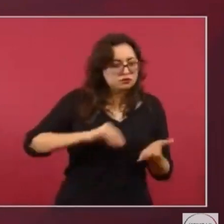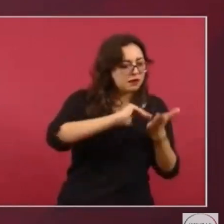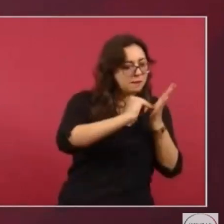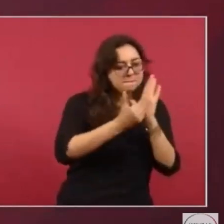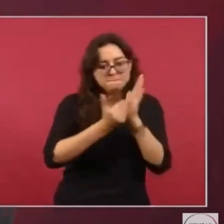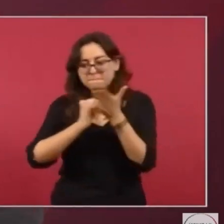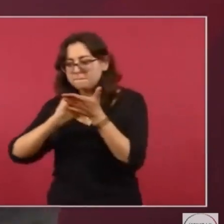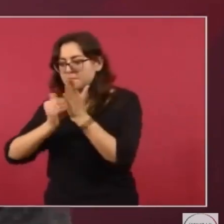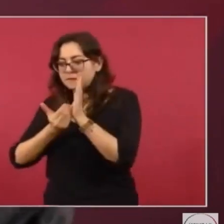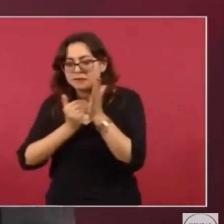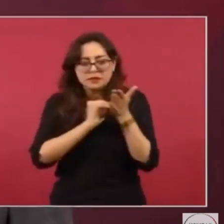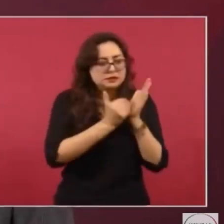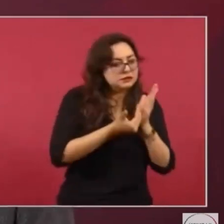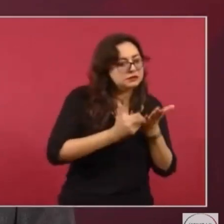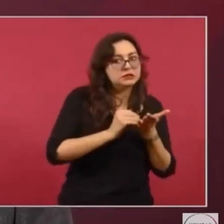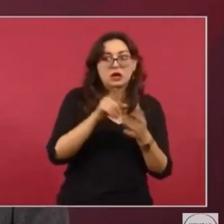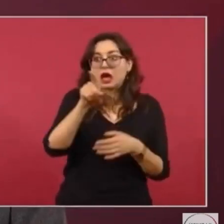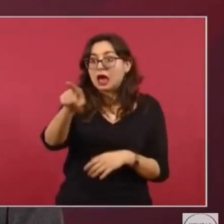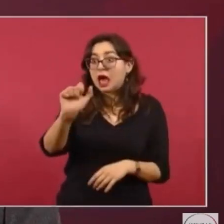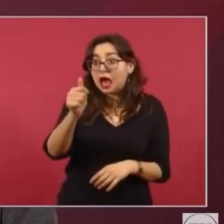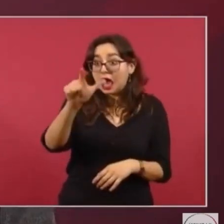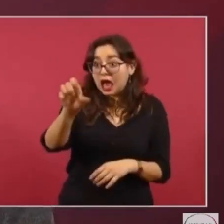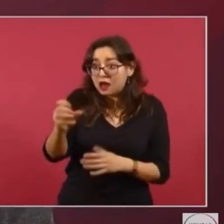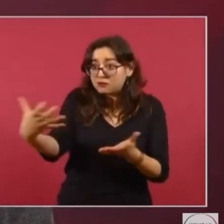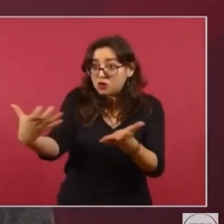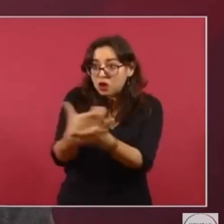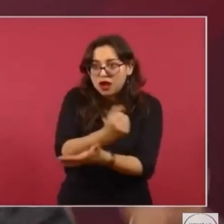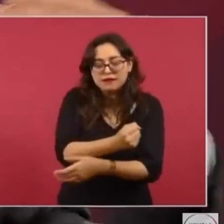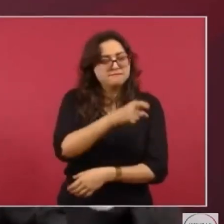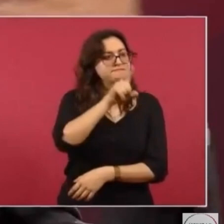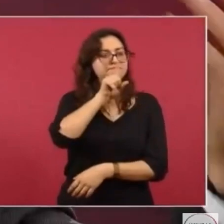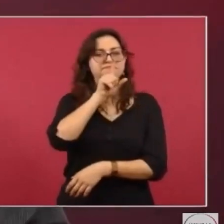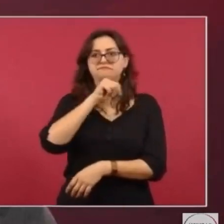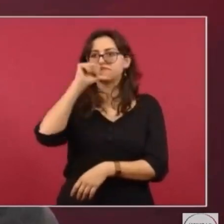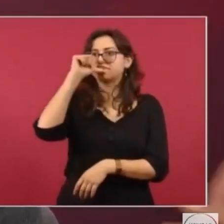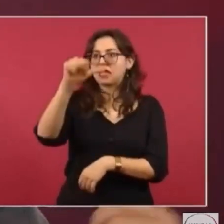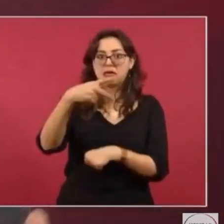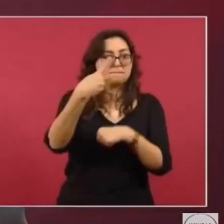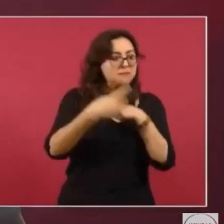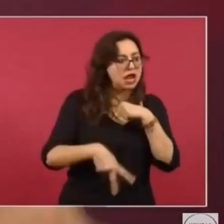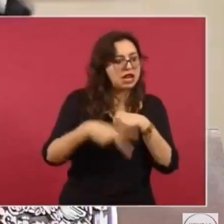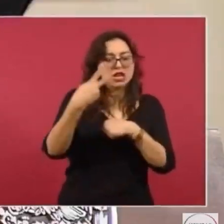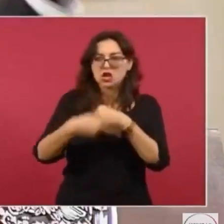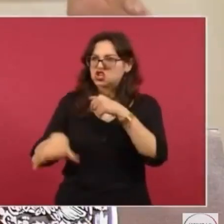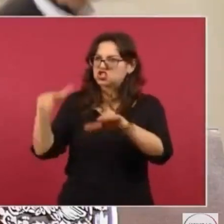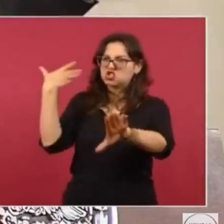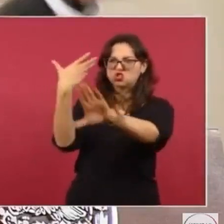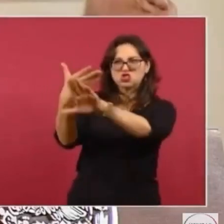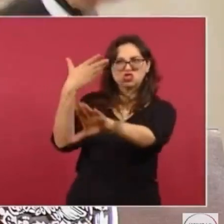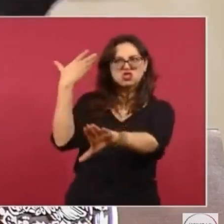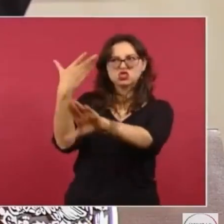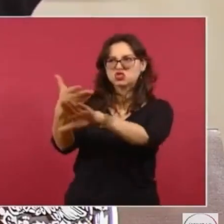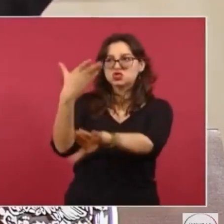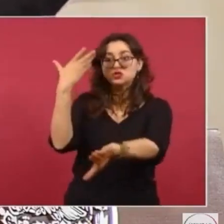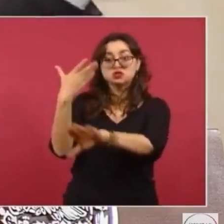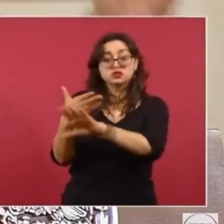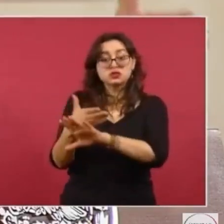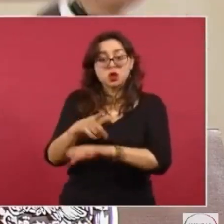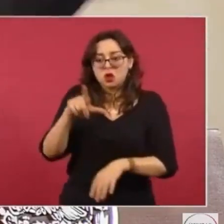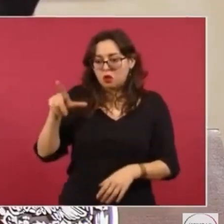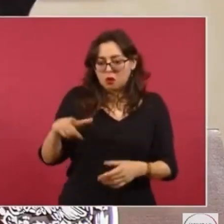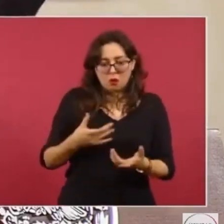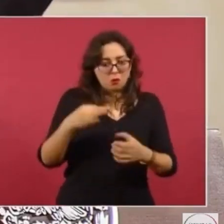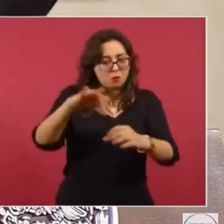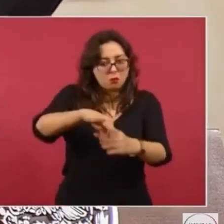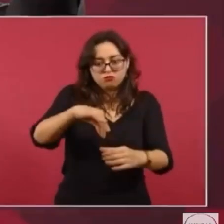bueno, él mismo lo expresa, que yo era un peligro para México, que por ningún motivo iba